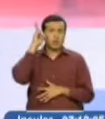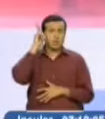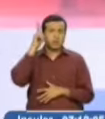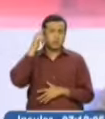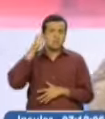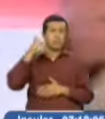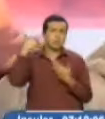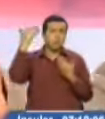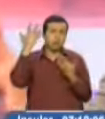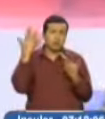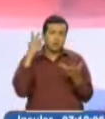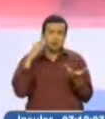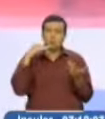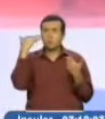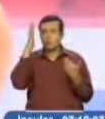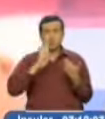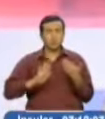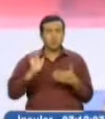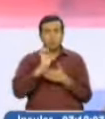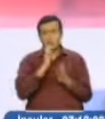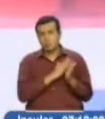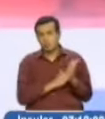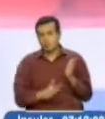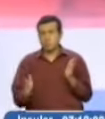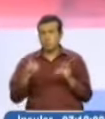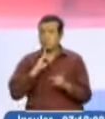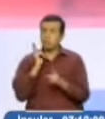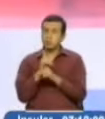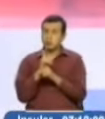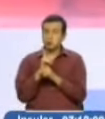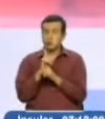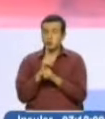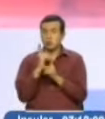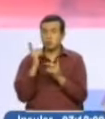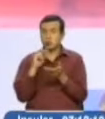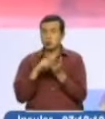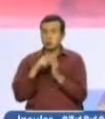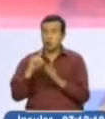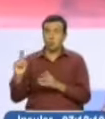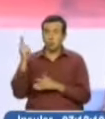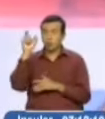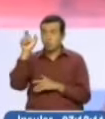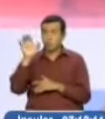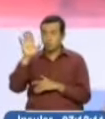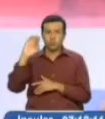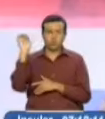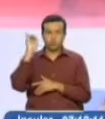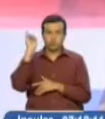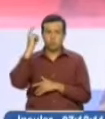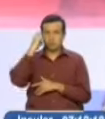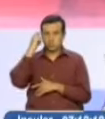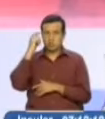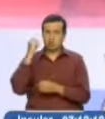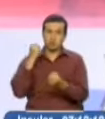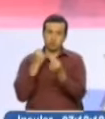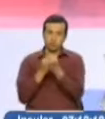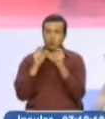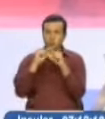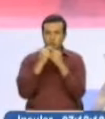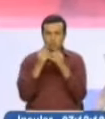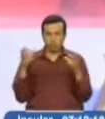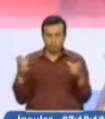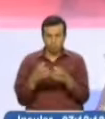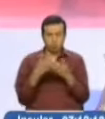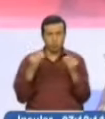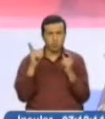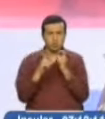que ha hecho lo que ha hecho con la política de este país. Que claro, reducirlo a es una obra solo de él sería absurdo. De hecho, yo soy de los que defiende esta sido una obra colectiva. Es decir, ha habido